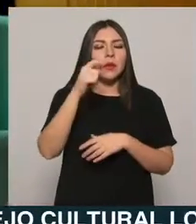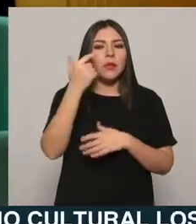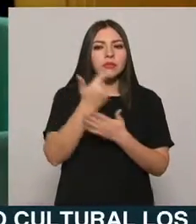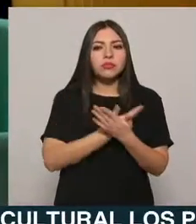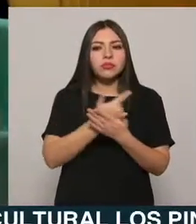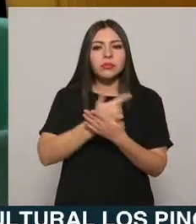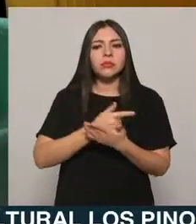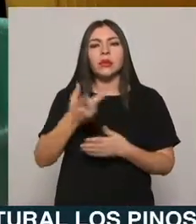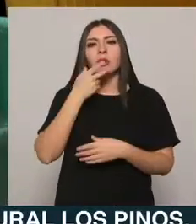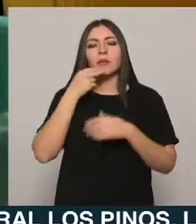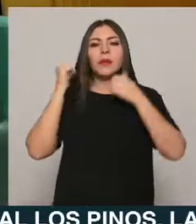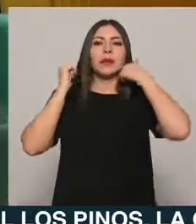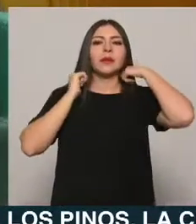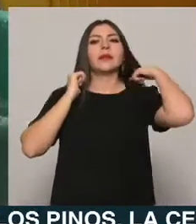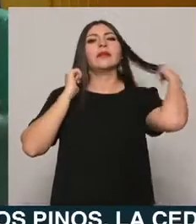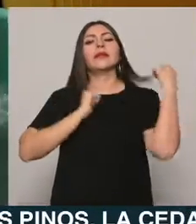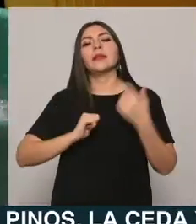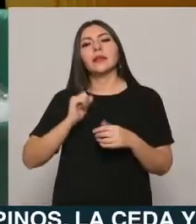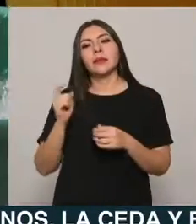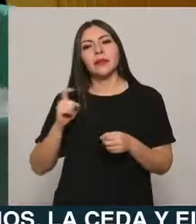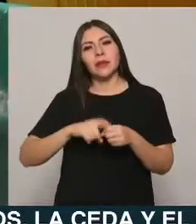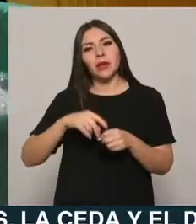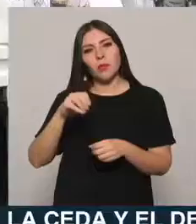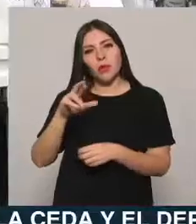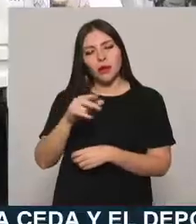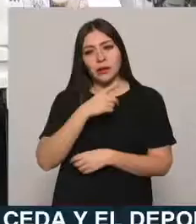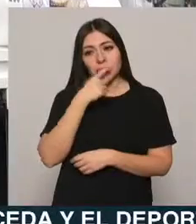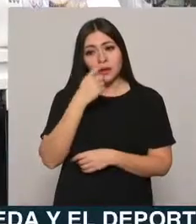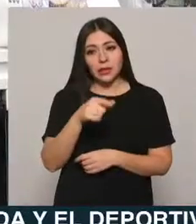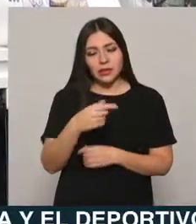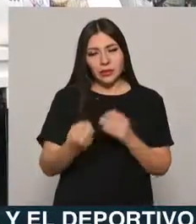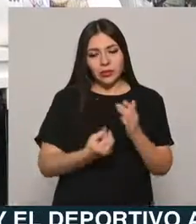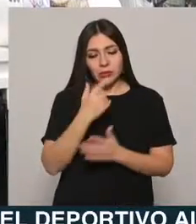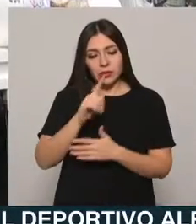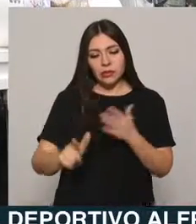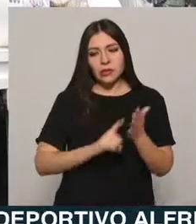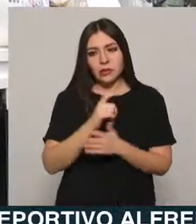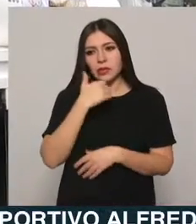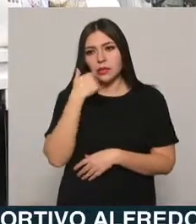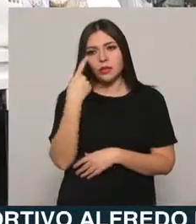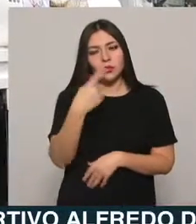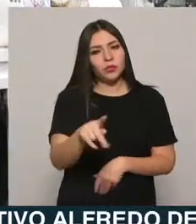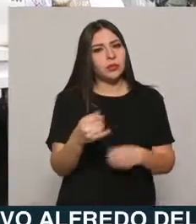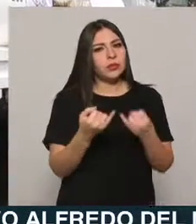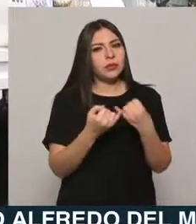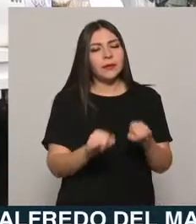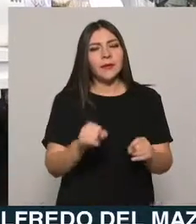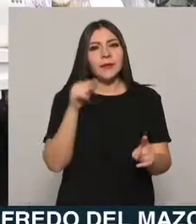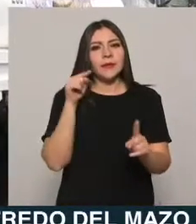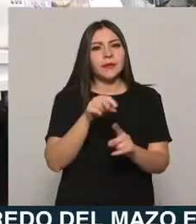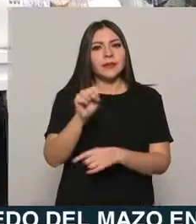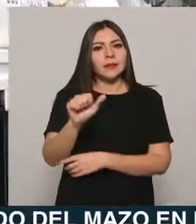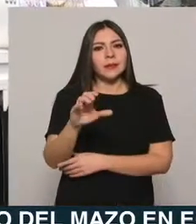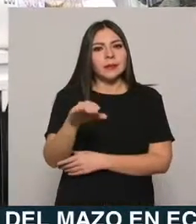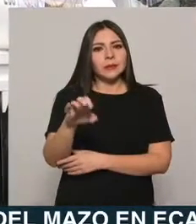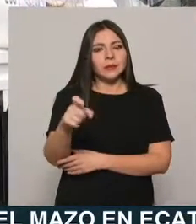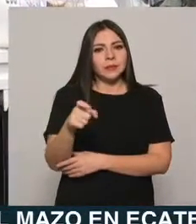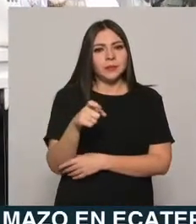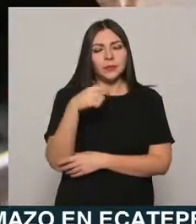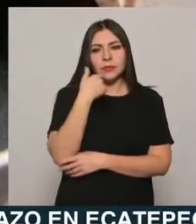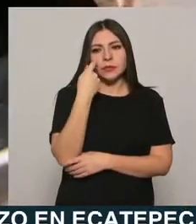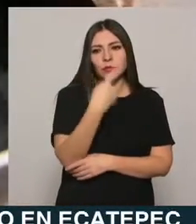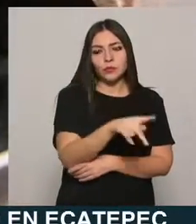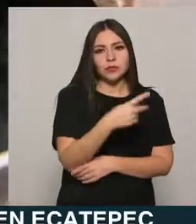del grupo parlamentario de Morena expresó que en esta nueva legislación se propone la autonomía y patrimonio propio del sistema de aguas capitalino, el